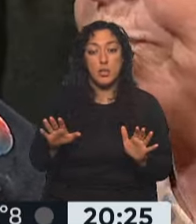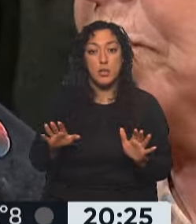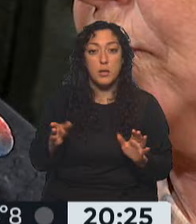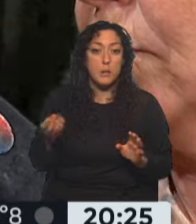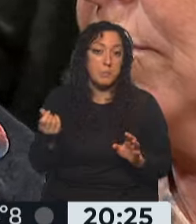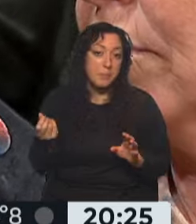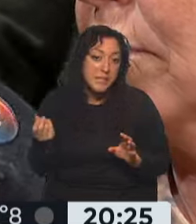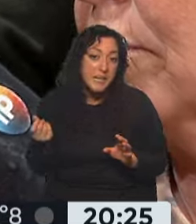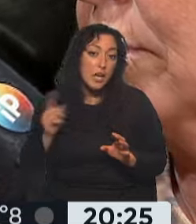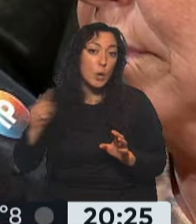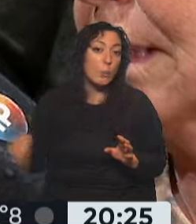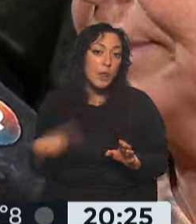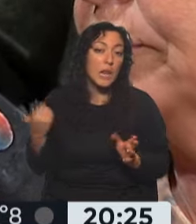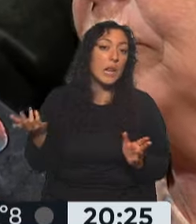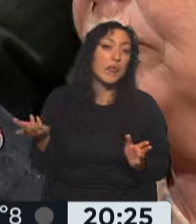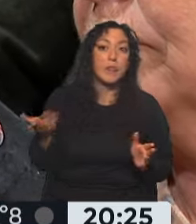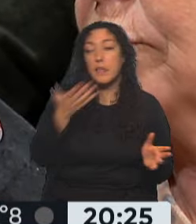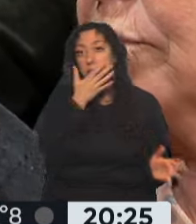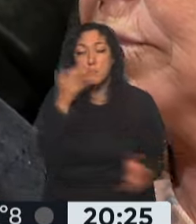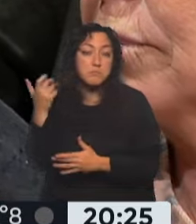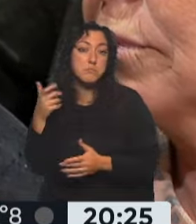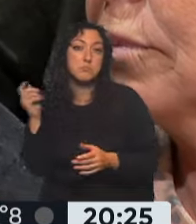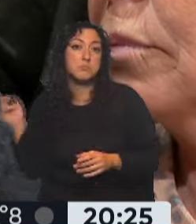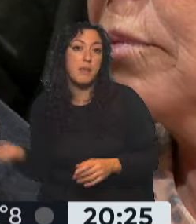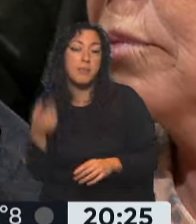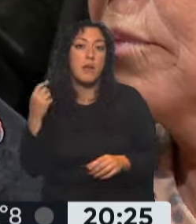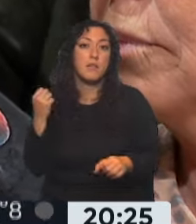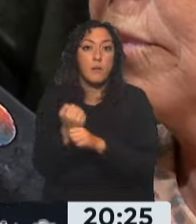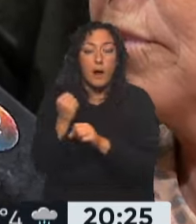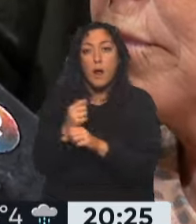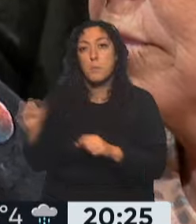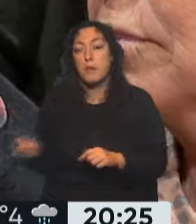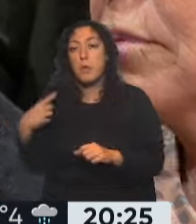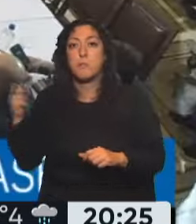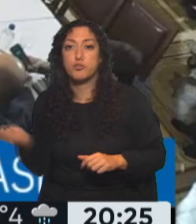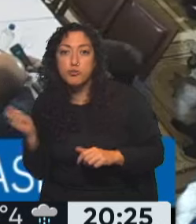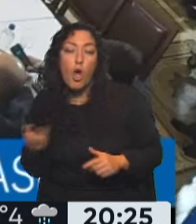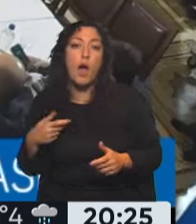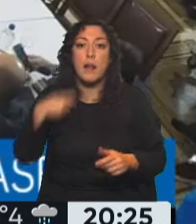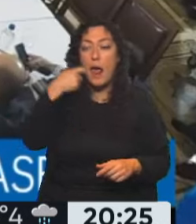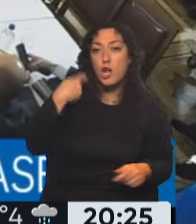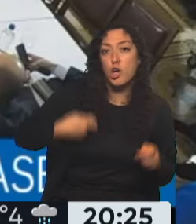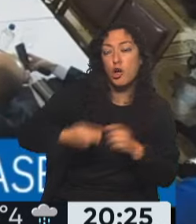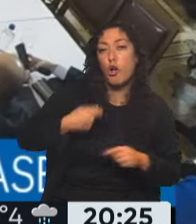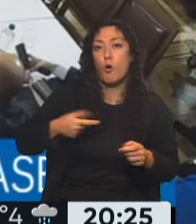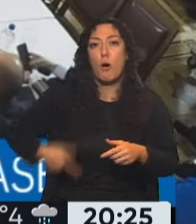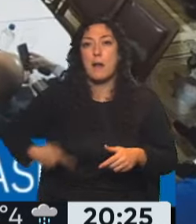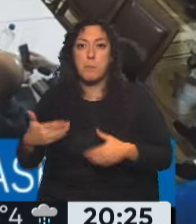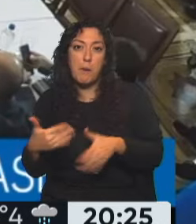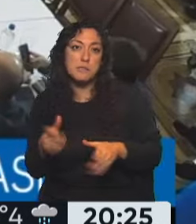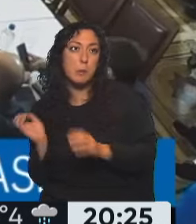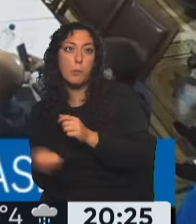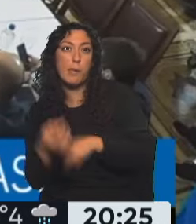fondos de la trata de personas, del narcotráfico o de la venta de armas, y con